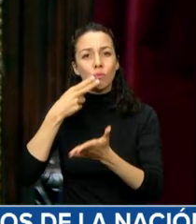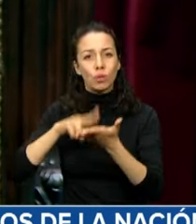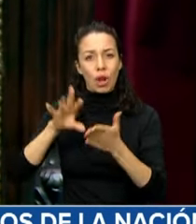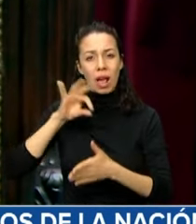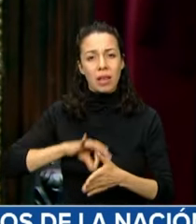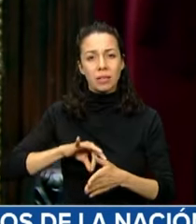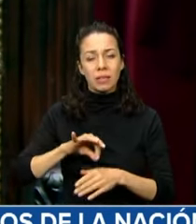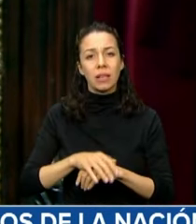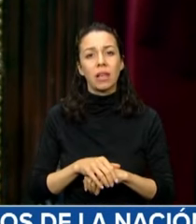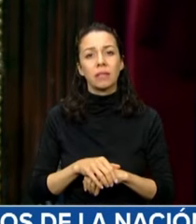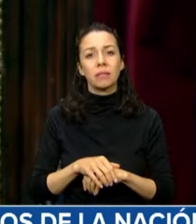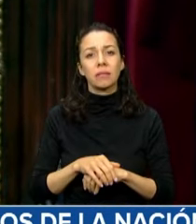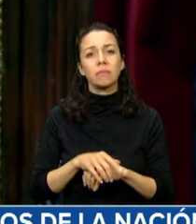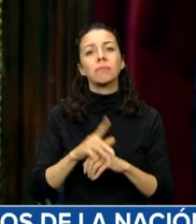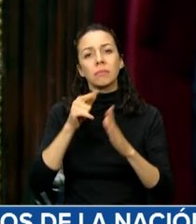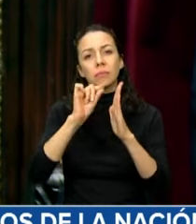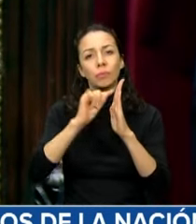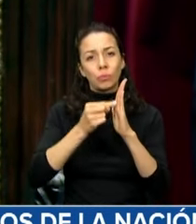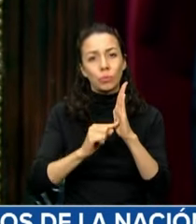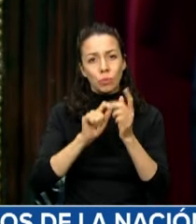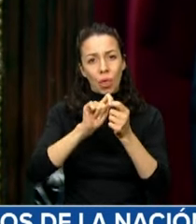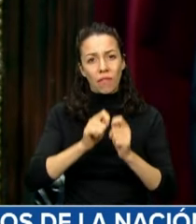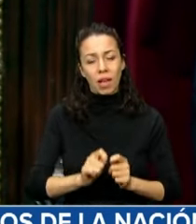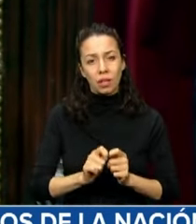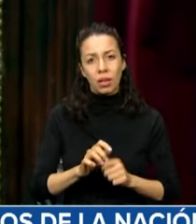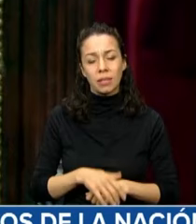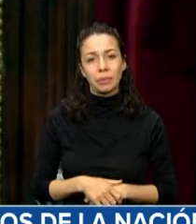Ganancias y sus modificatorias.